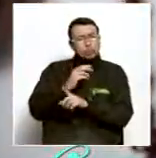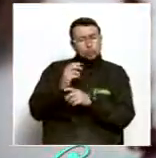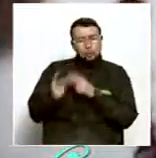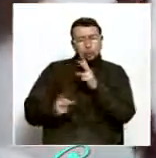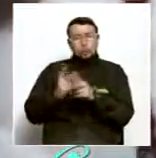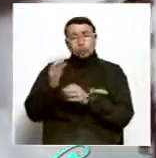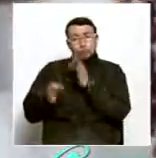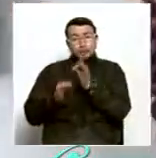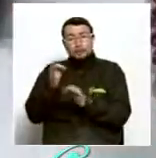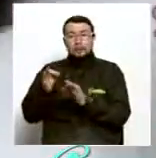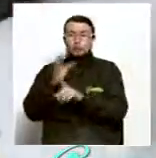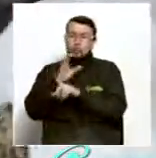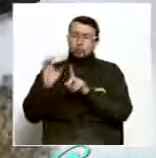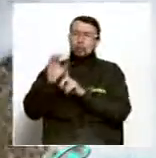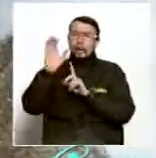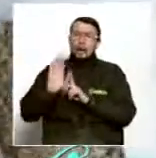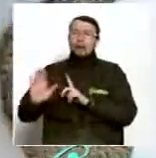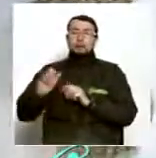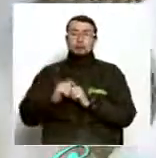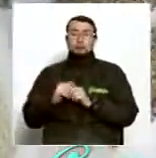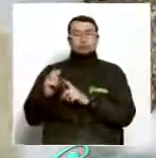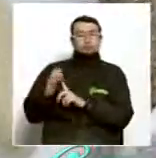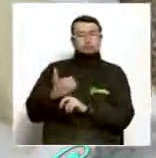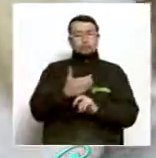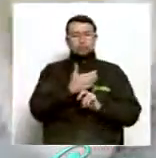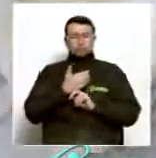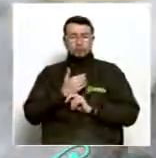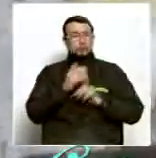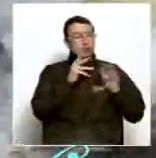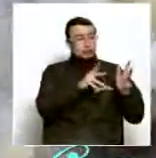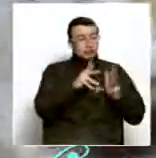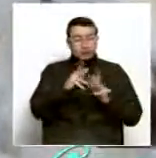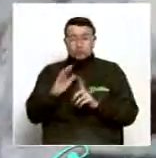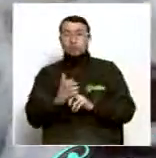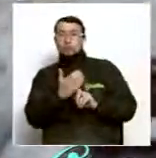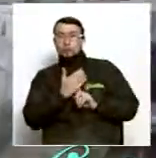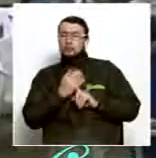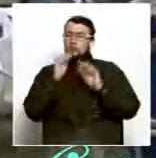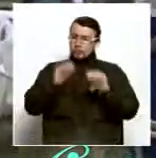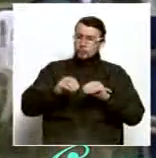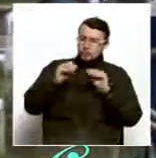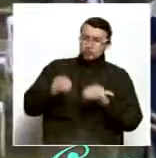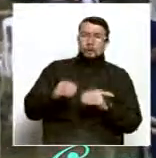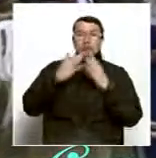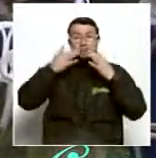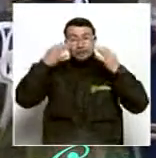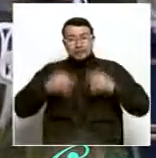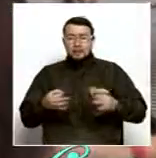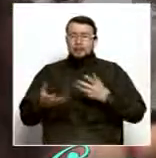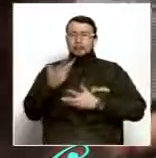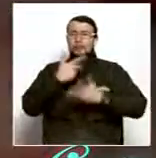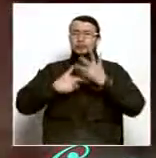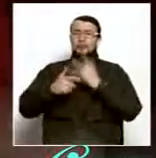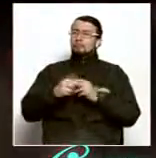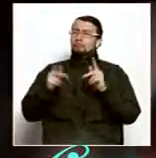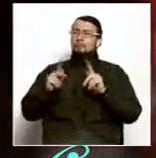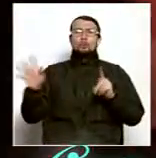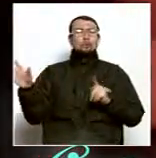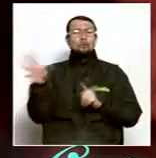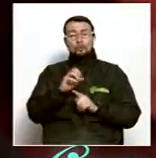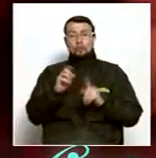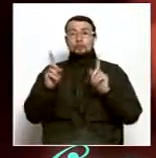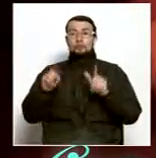mundial, preservar y proteger las enseñanzas que cultivan la verdad y armonía entre todos los seres y el planeta.